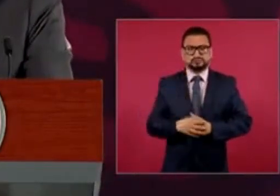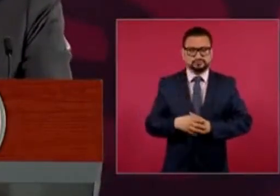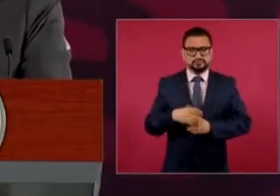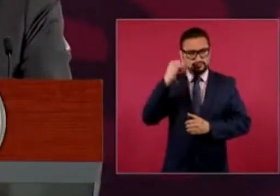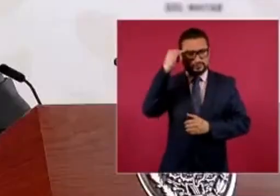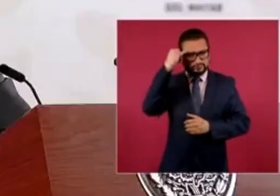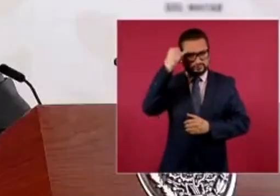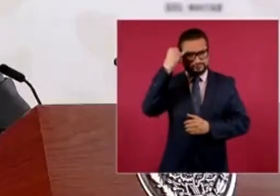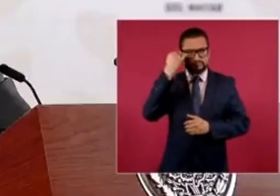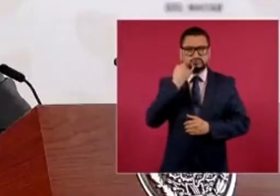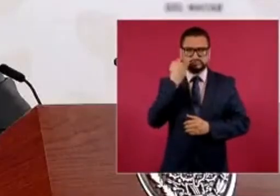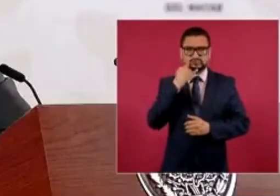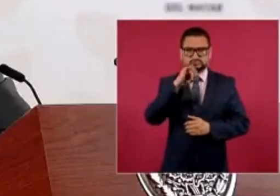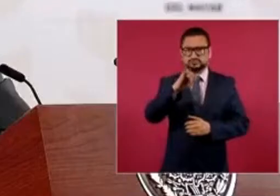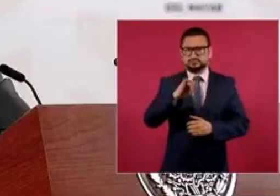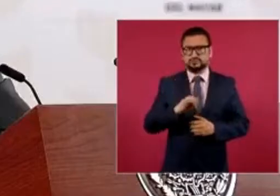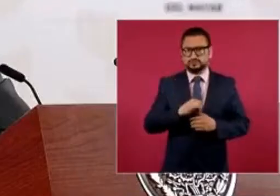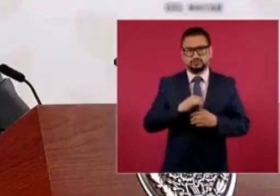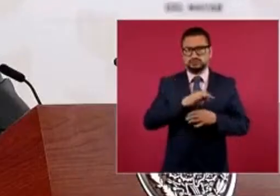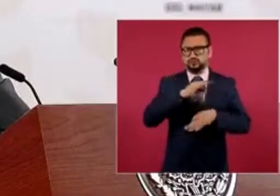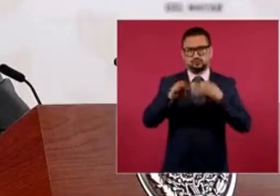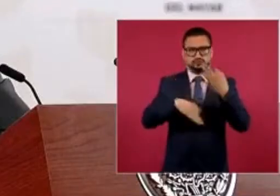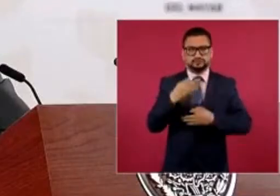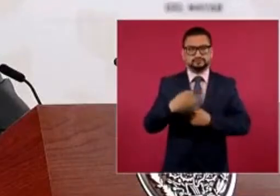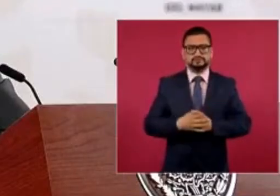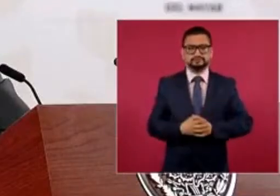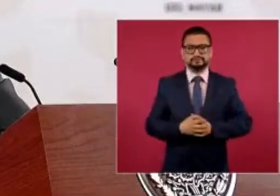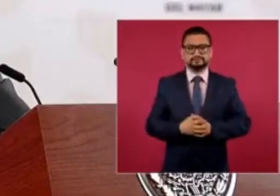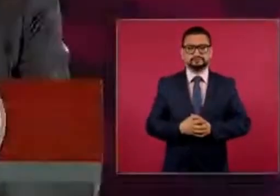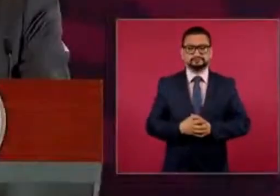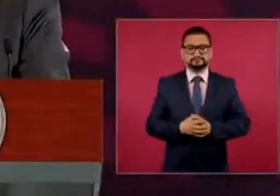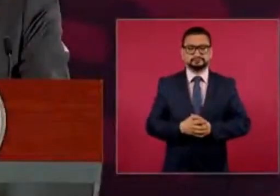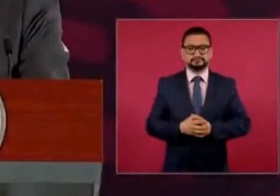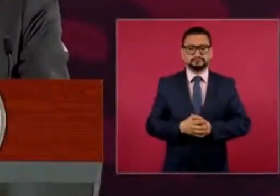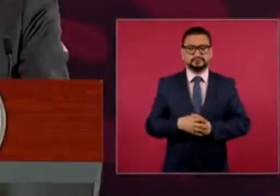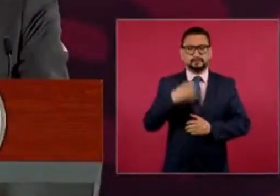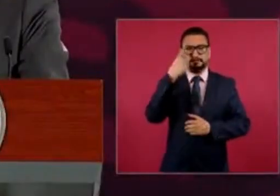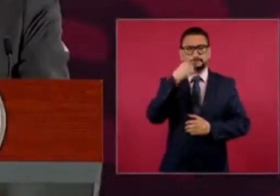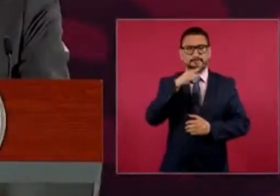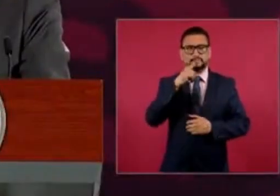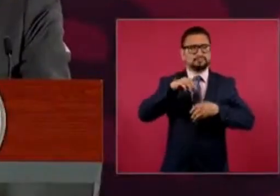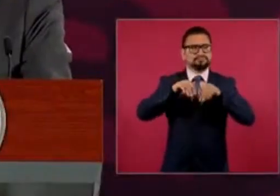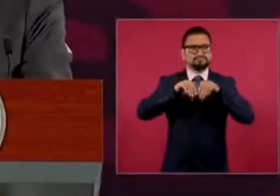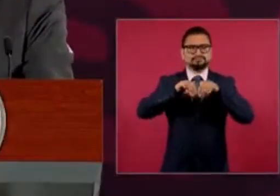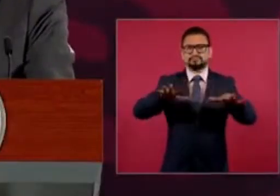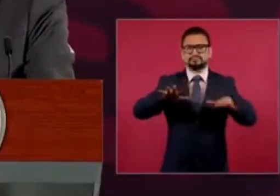indígena, en todas las lenguas, para que se conozca